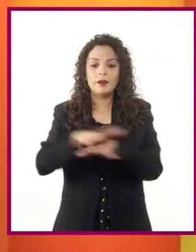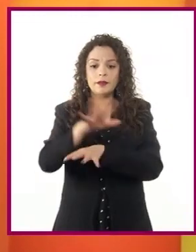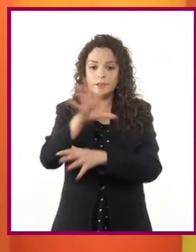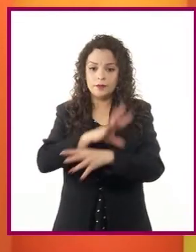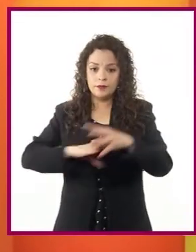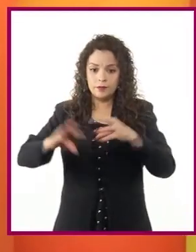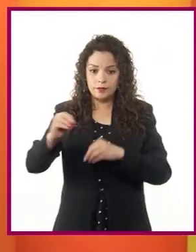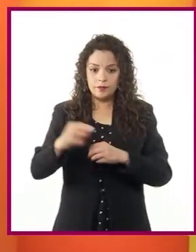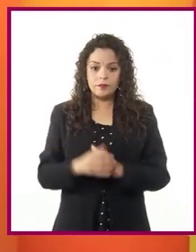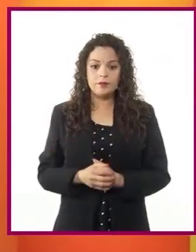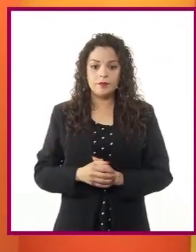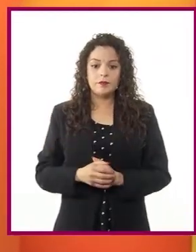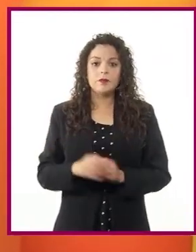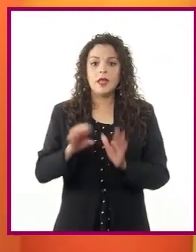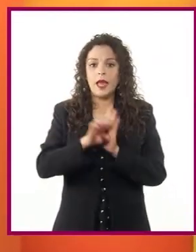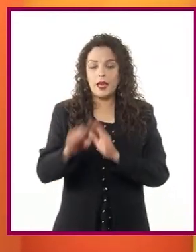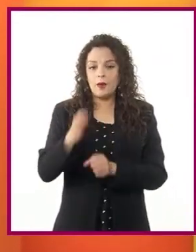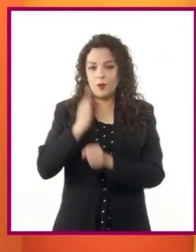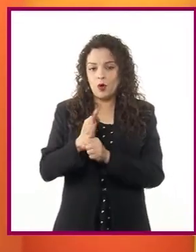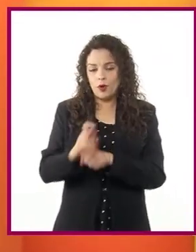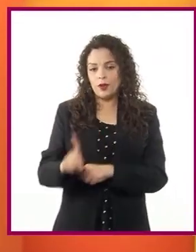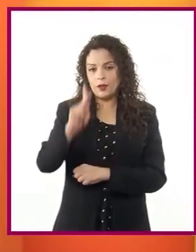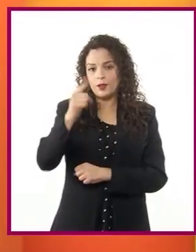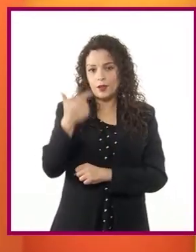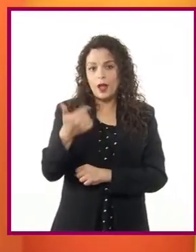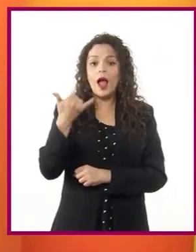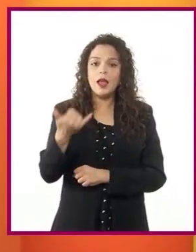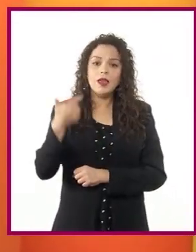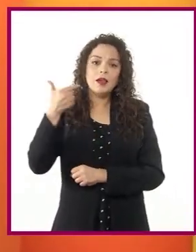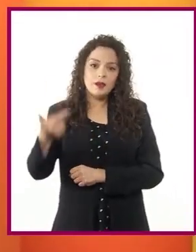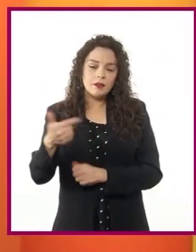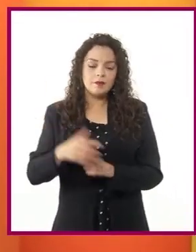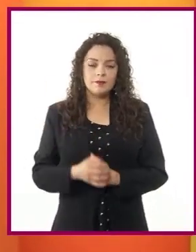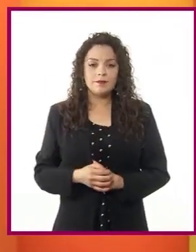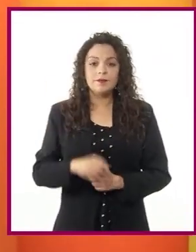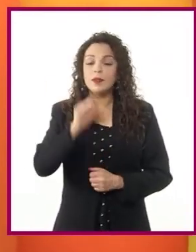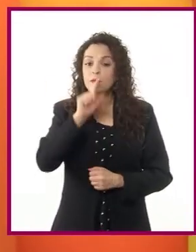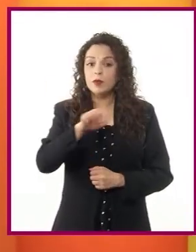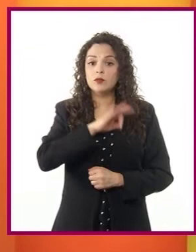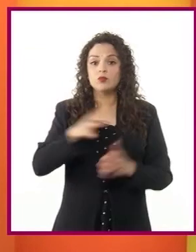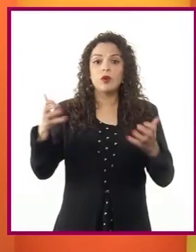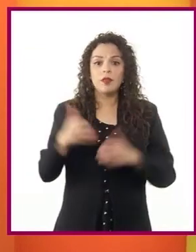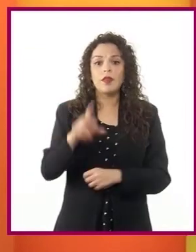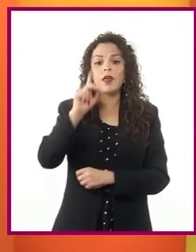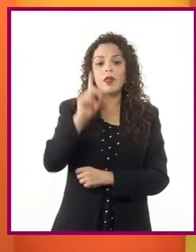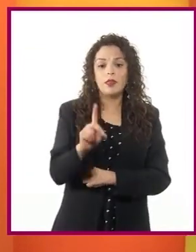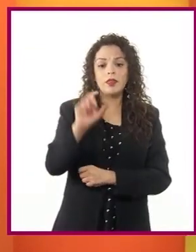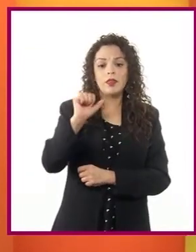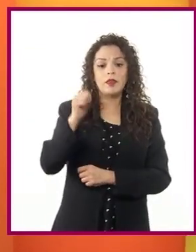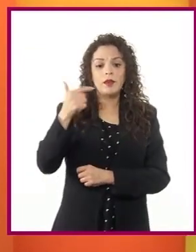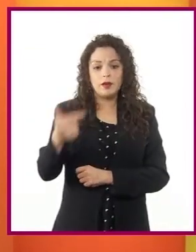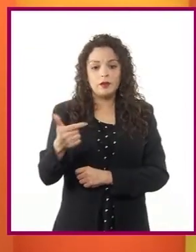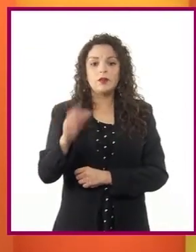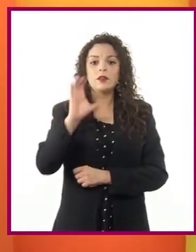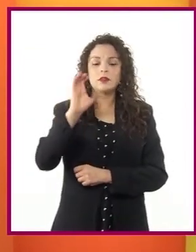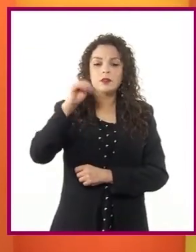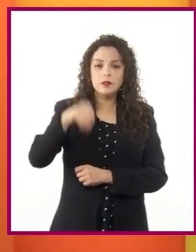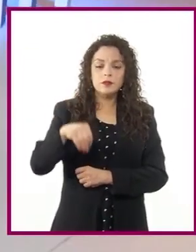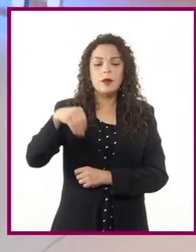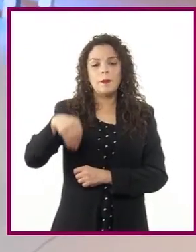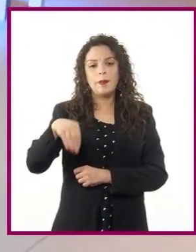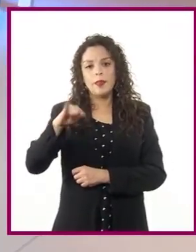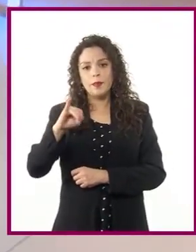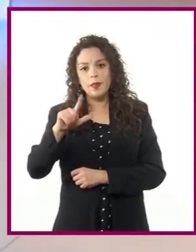tal como lo hicimos con los kilogramos y los gramos. También puede hacerse con decagramos, centigramos, miligramos,